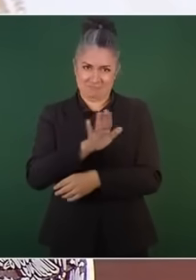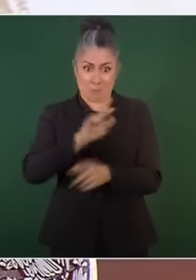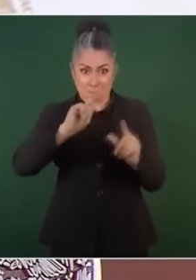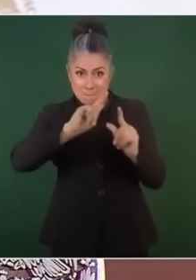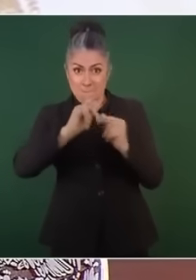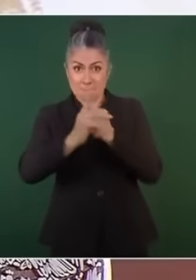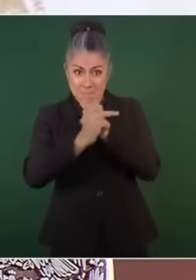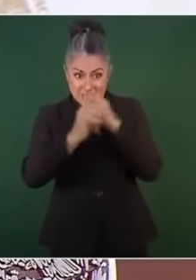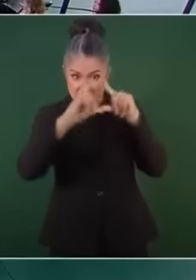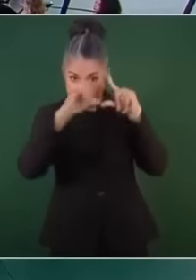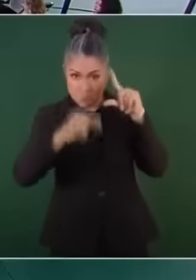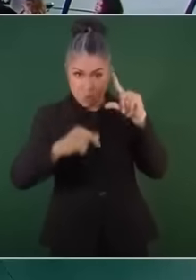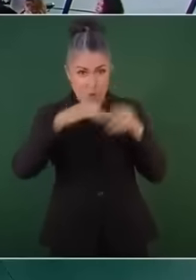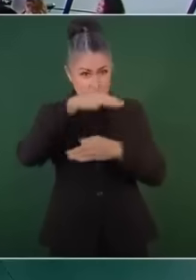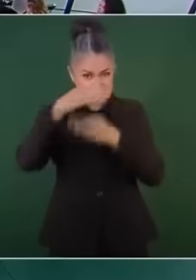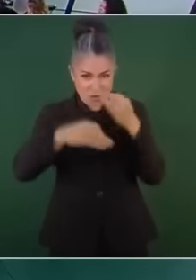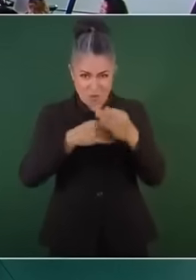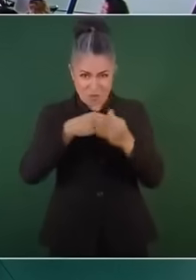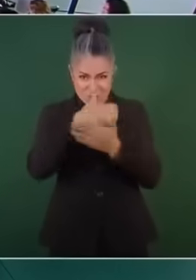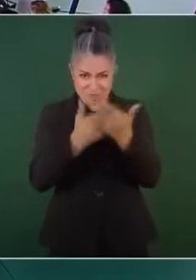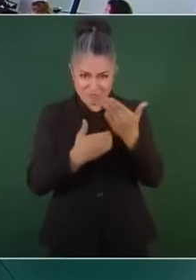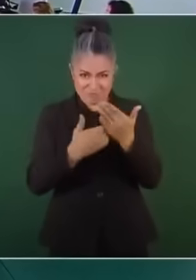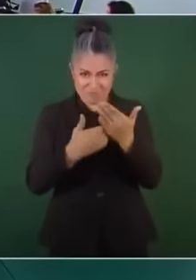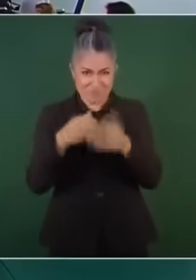porque el 70% de los contratos